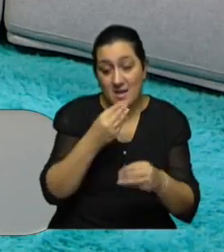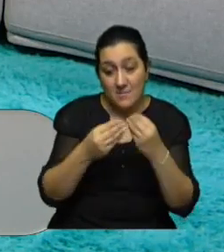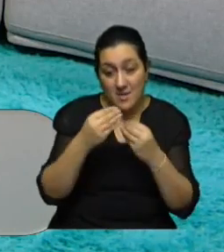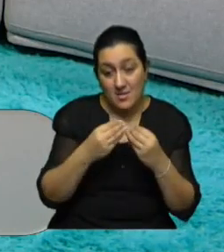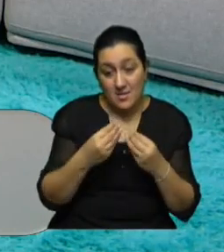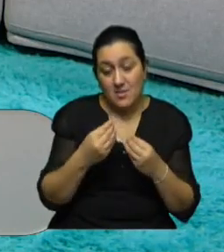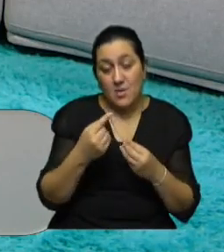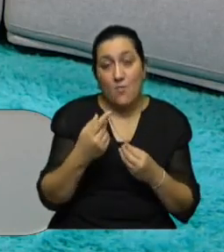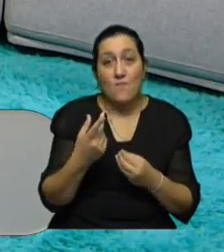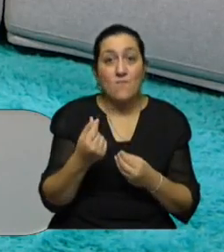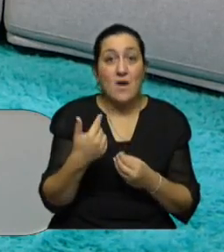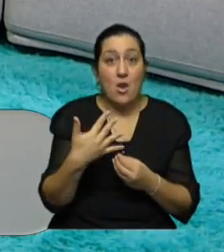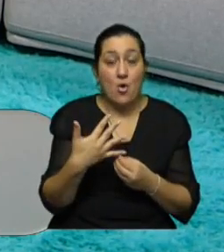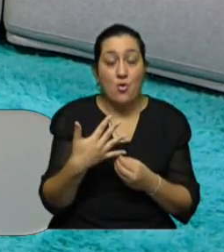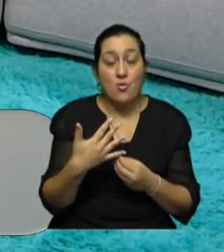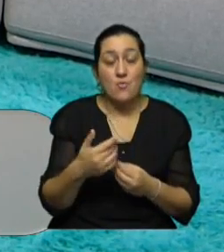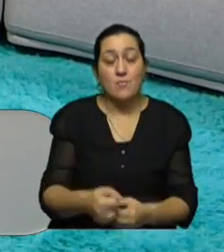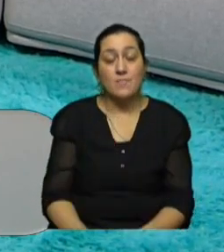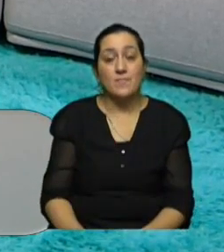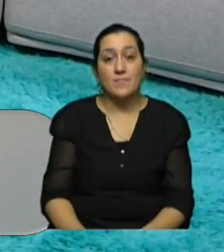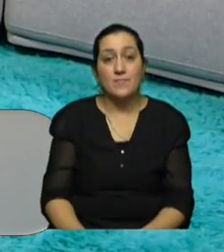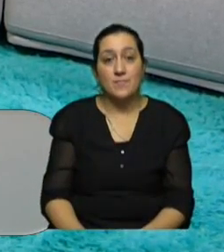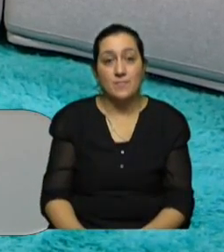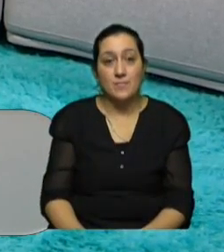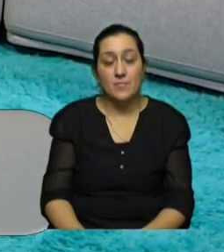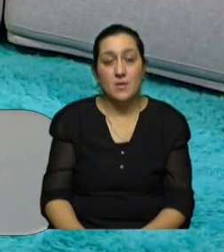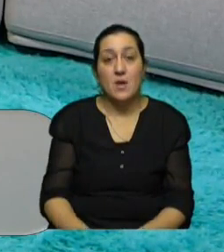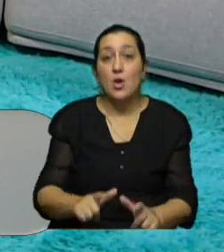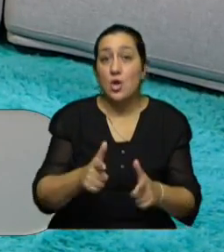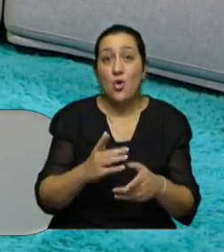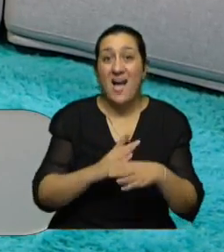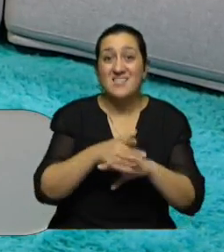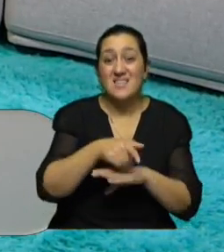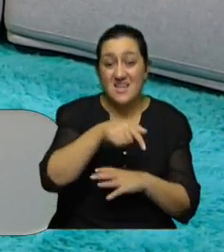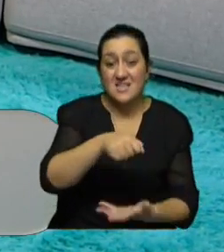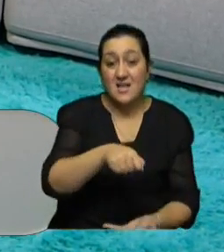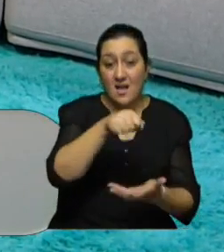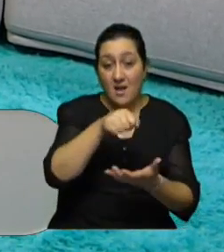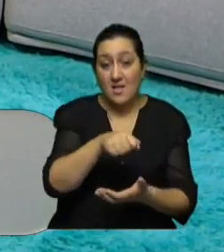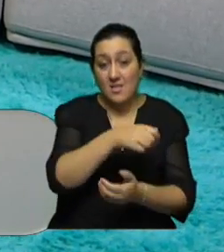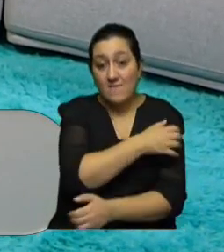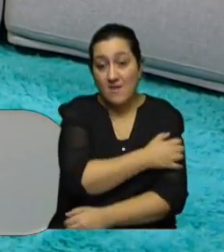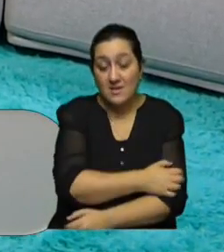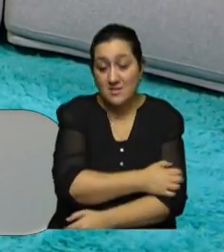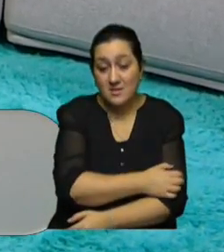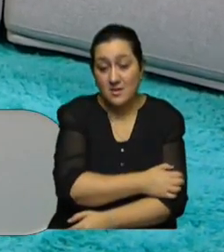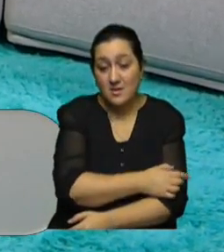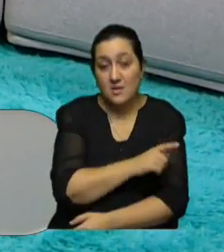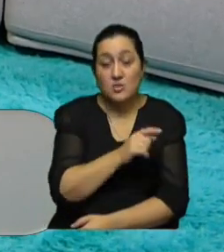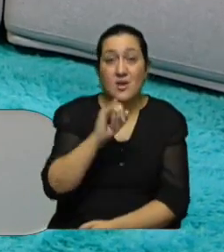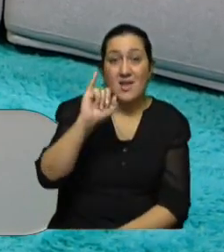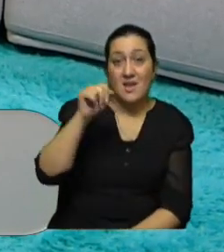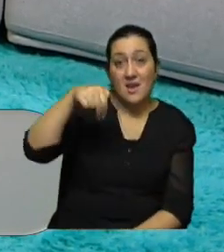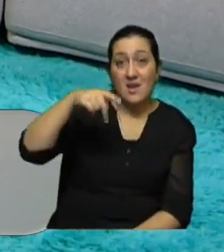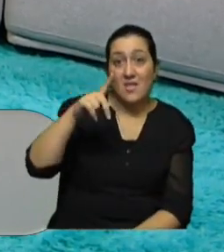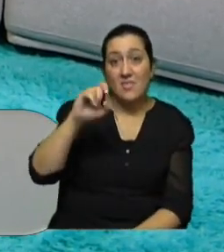valor a partir de los precios, se cuantifica ese valor. Quienes no acceden a esa canasta básica de alimentos son indigentes o